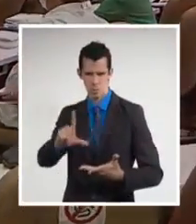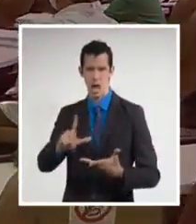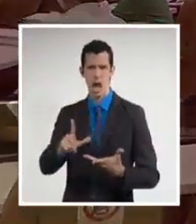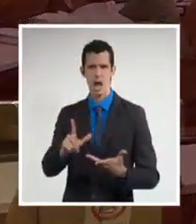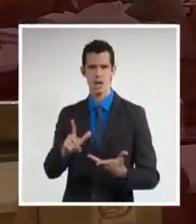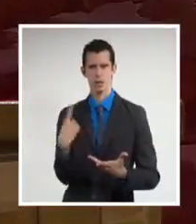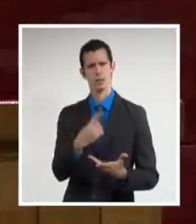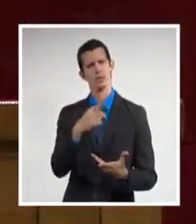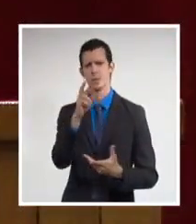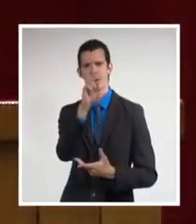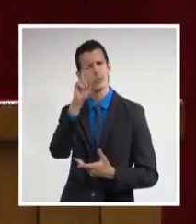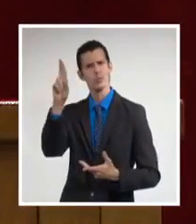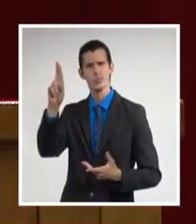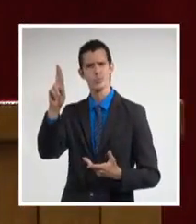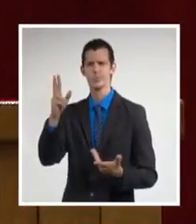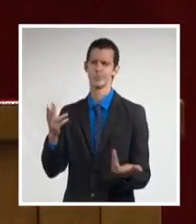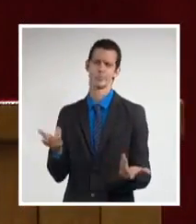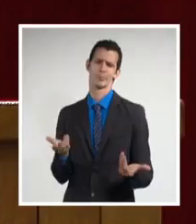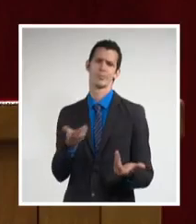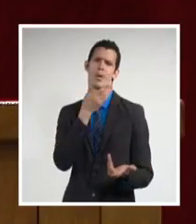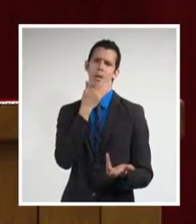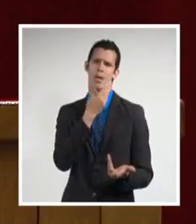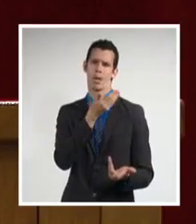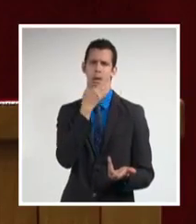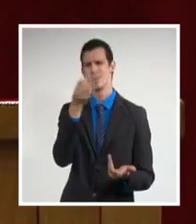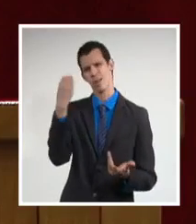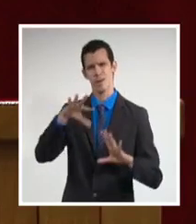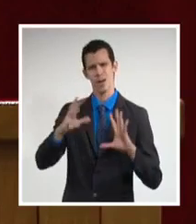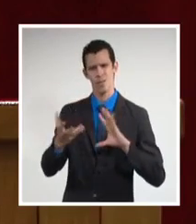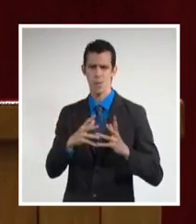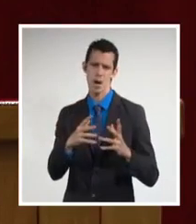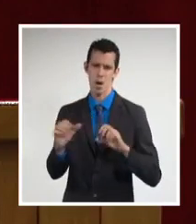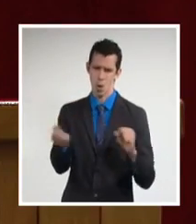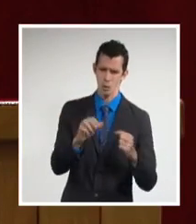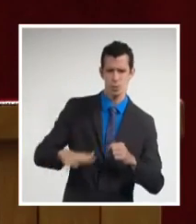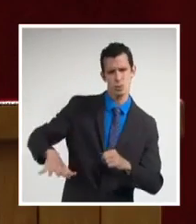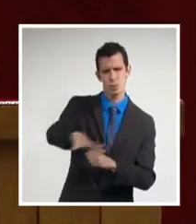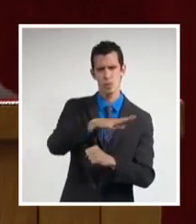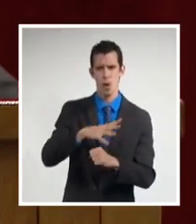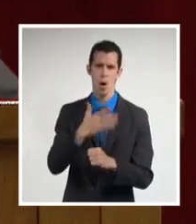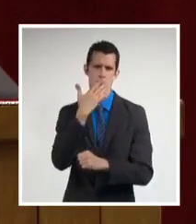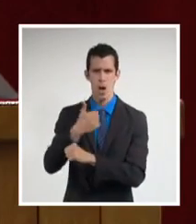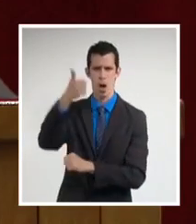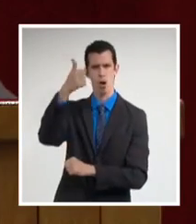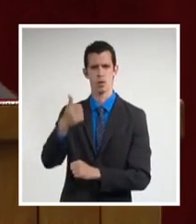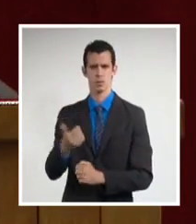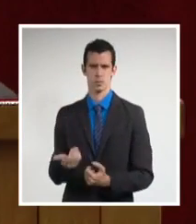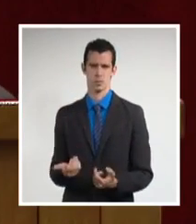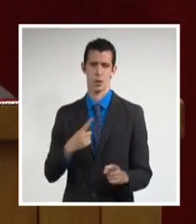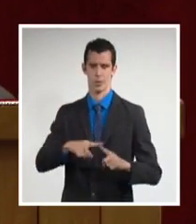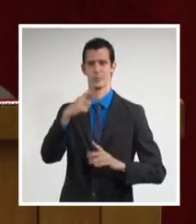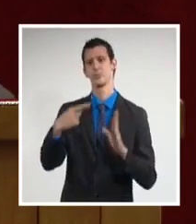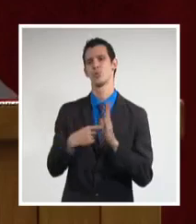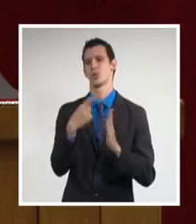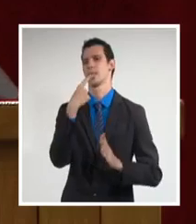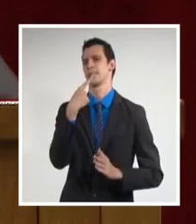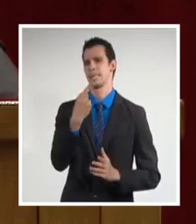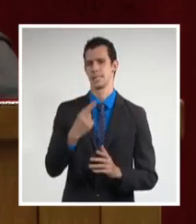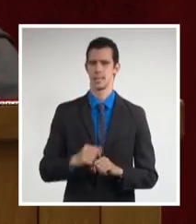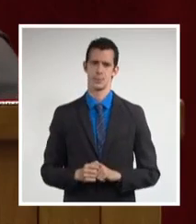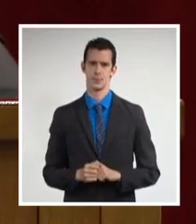ha sido paladín a las instituciones oficiales del país. Temas raciales, de género,